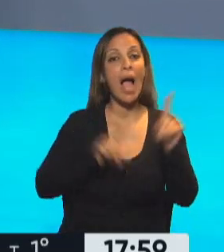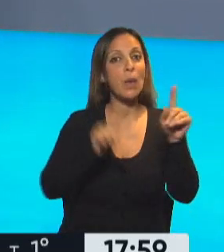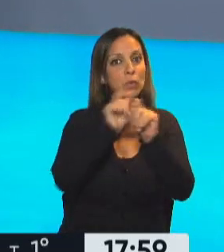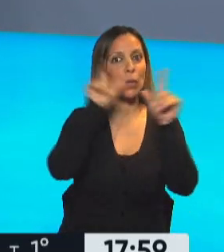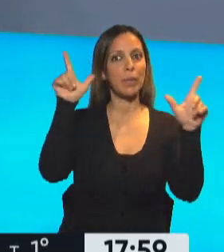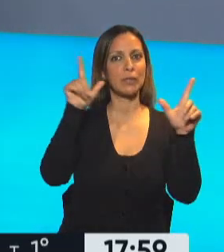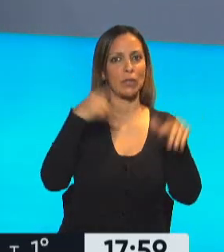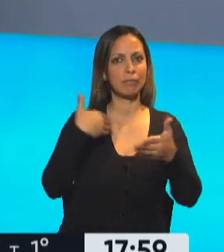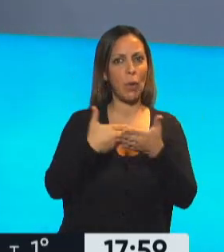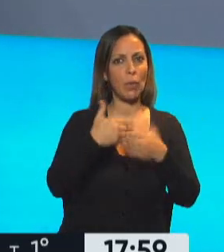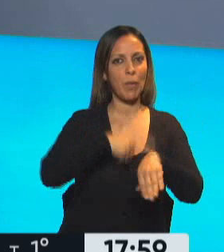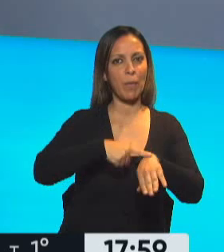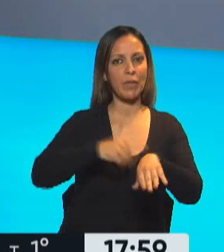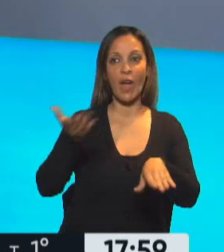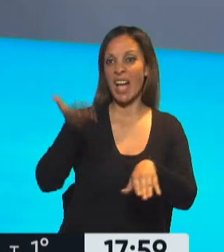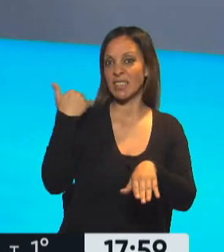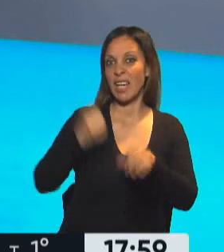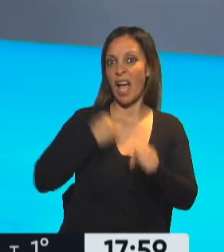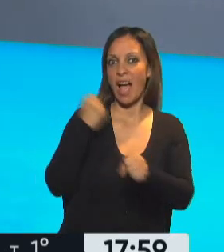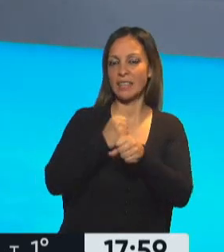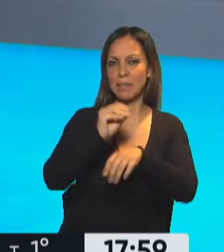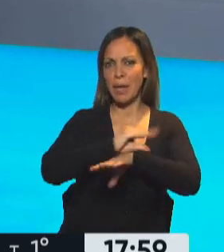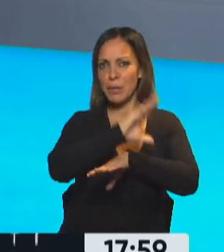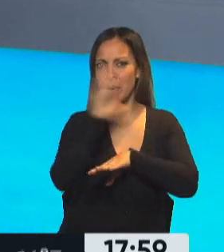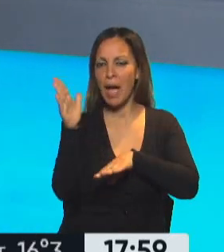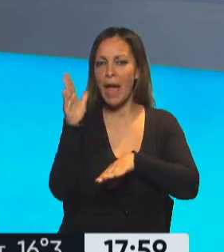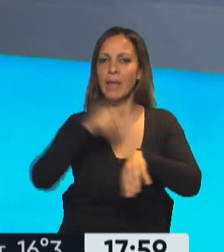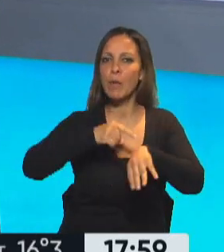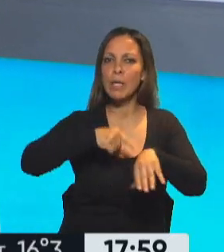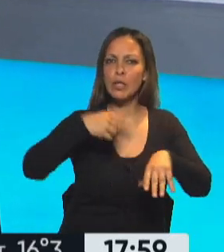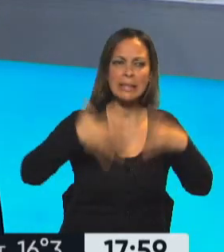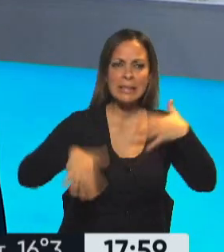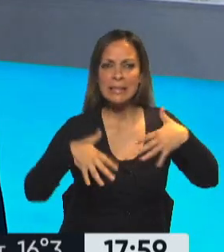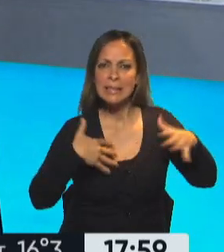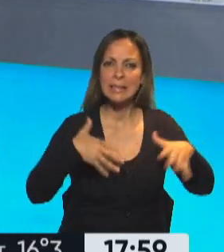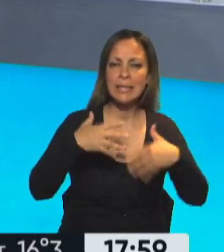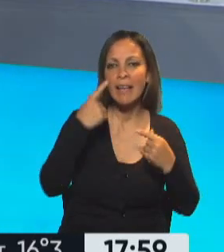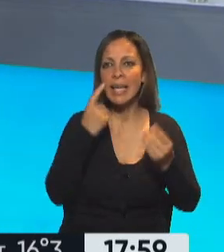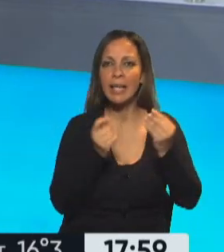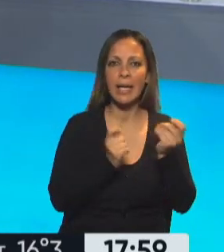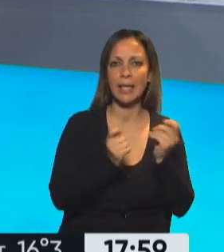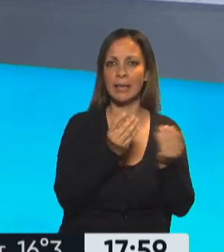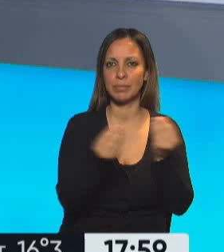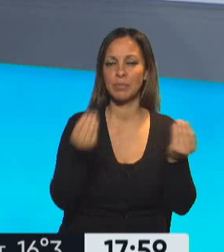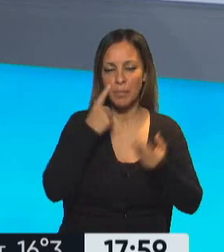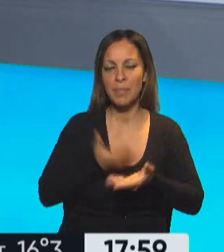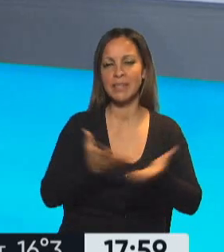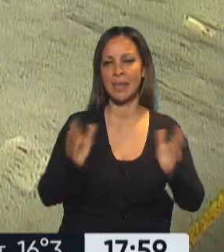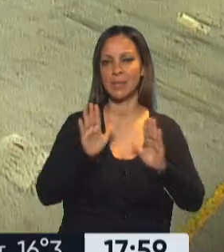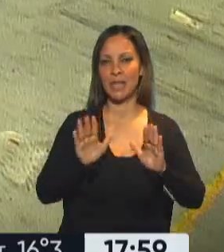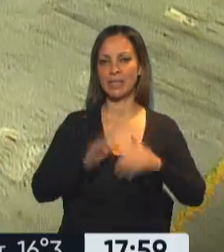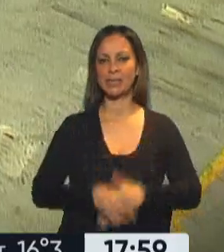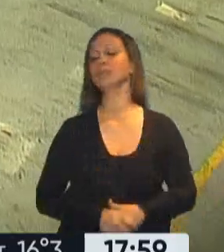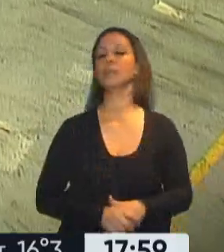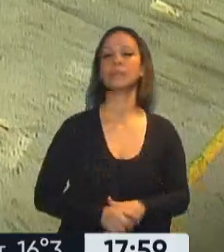último momento. Ayer hasta la medianoche se estuvo cerrando las listas en las distintas provincias y lo presentamos de esta manera.